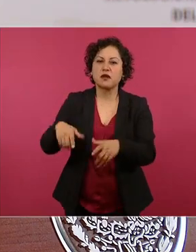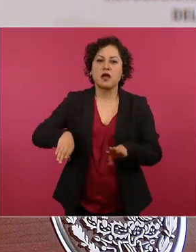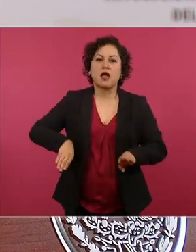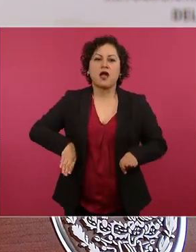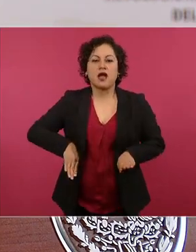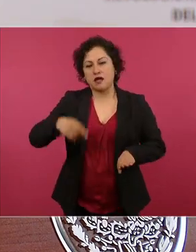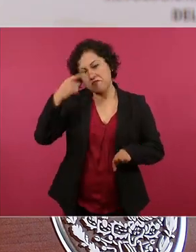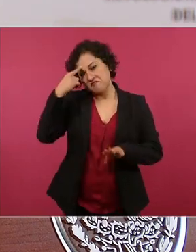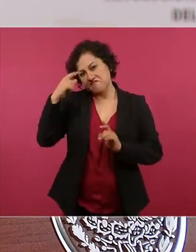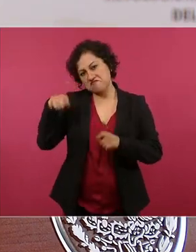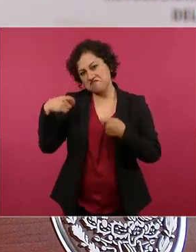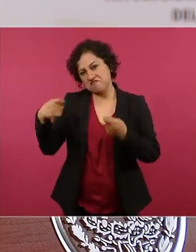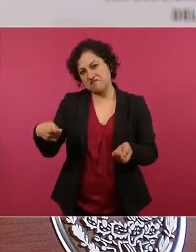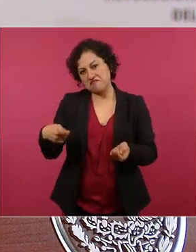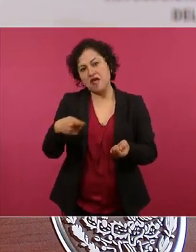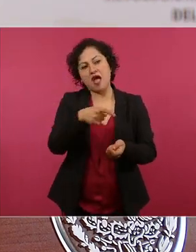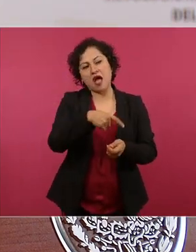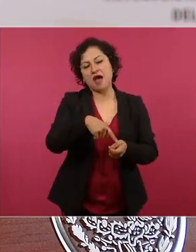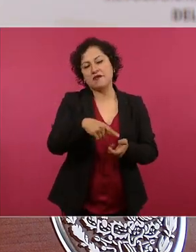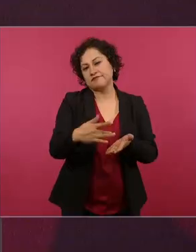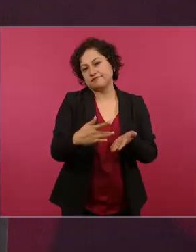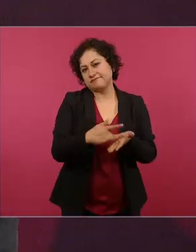que ese sí